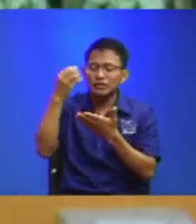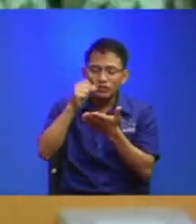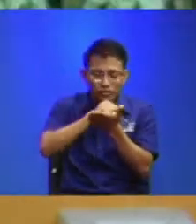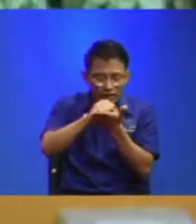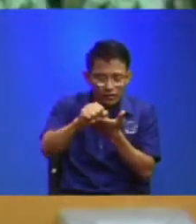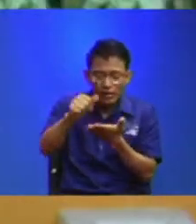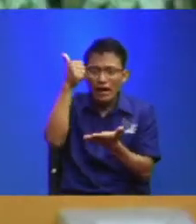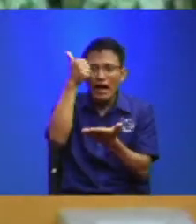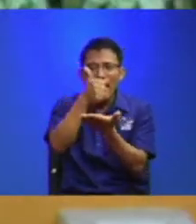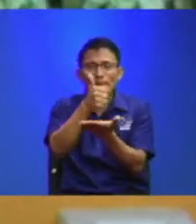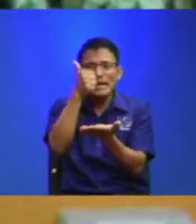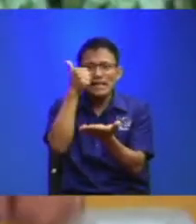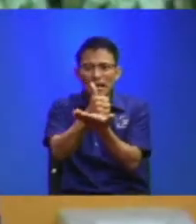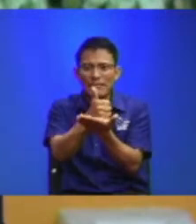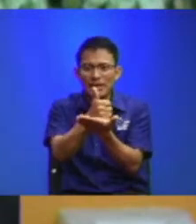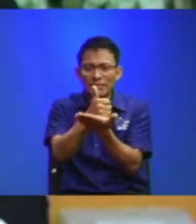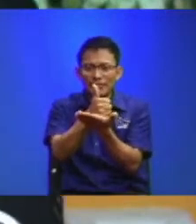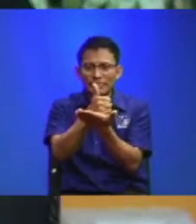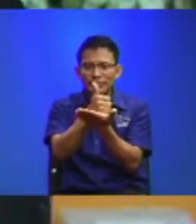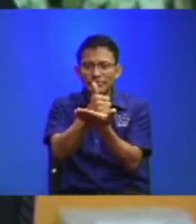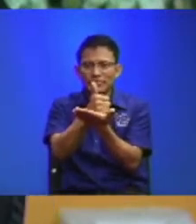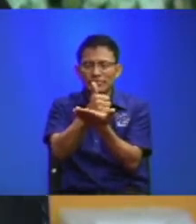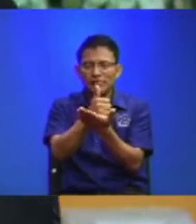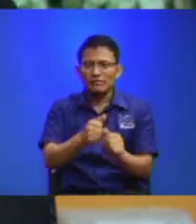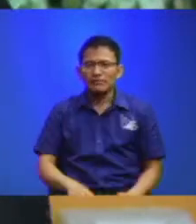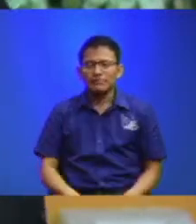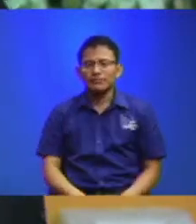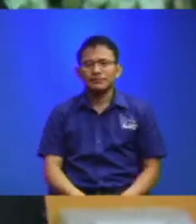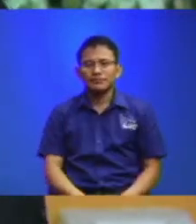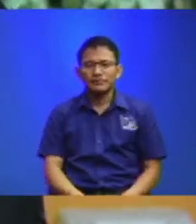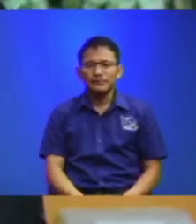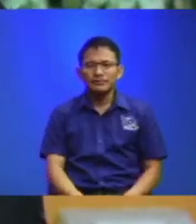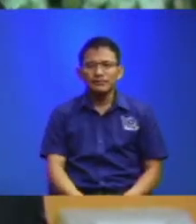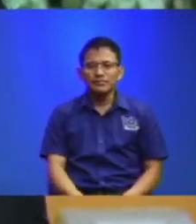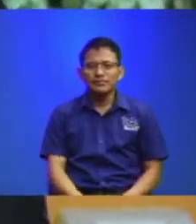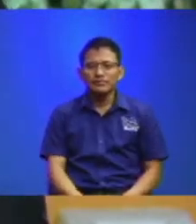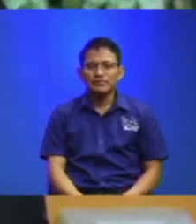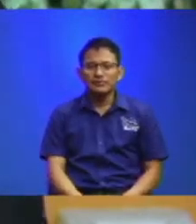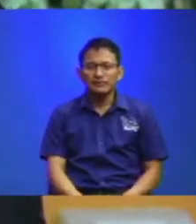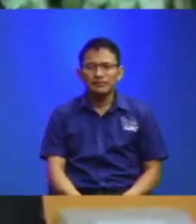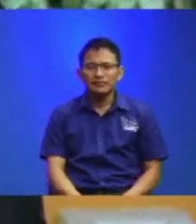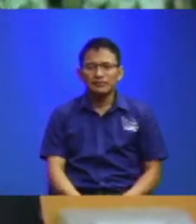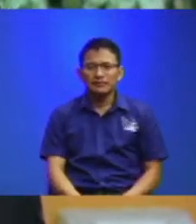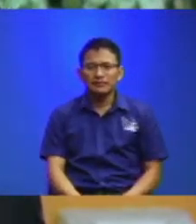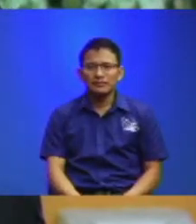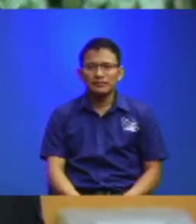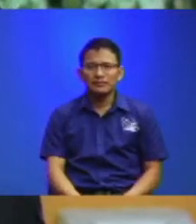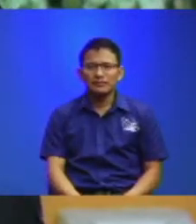Nos vemos en un momento que empieza el servicio presencial.